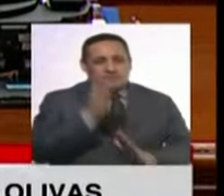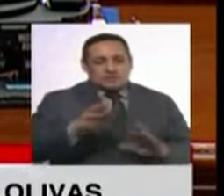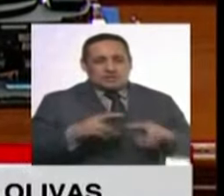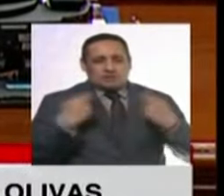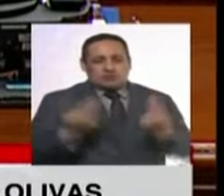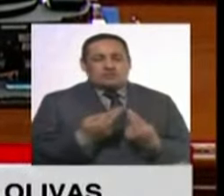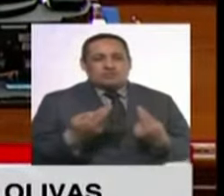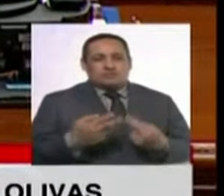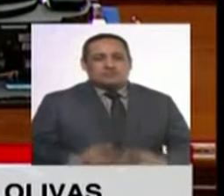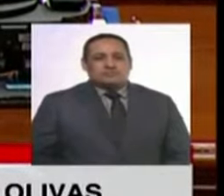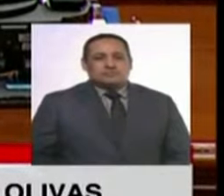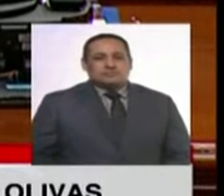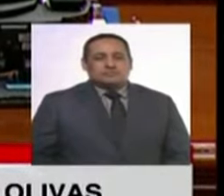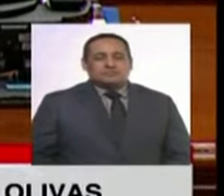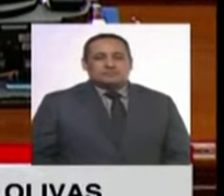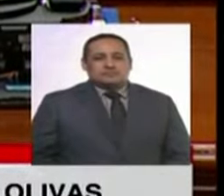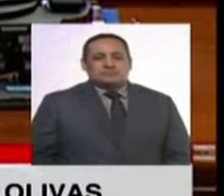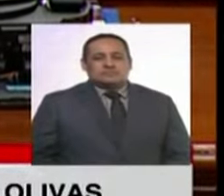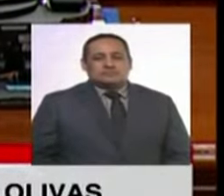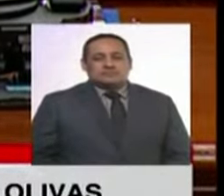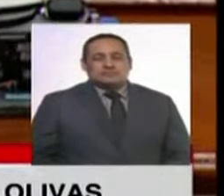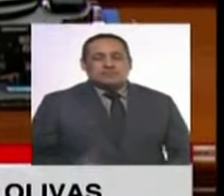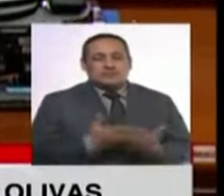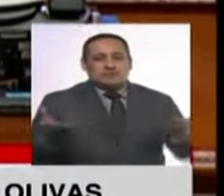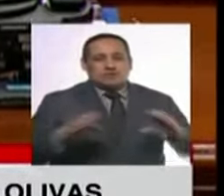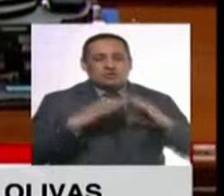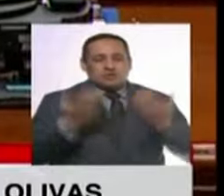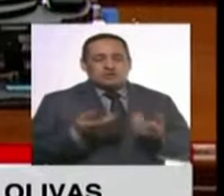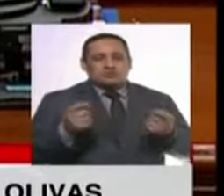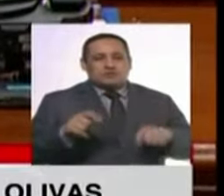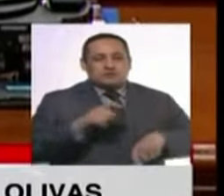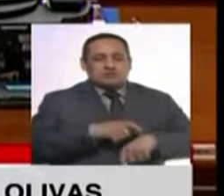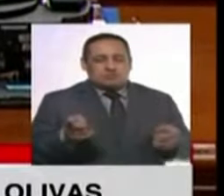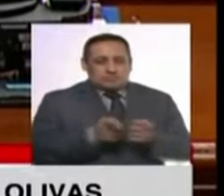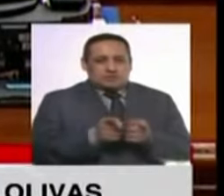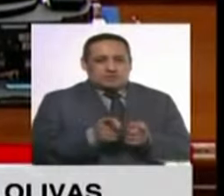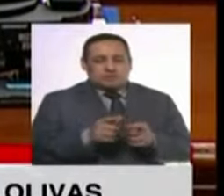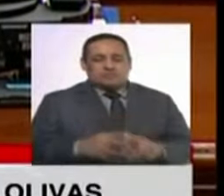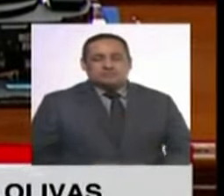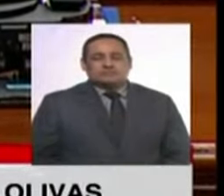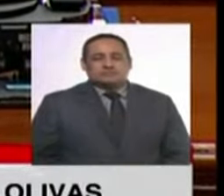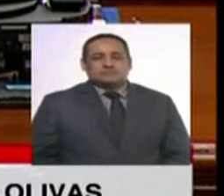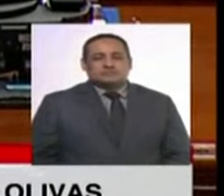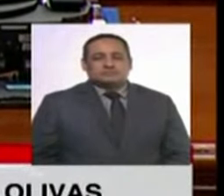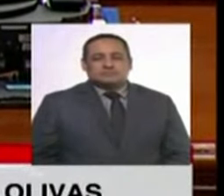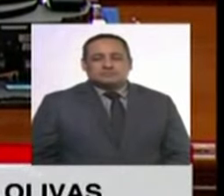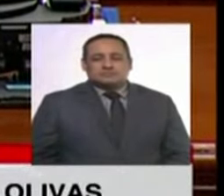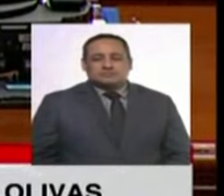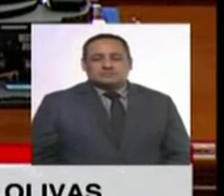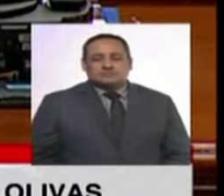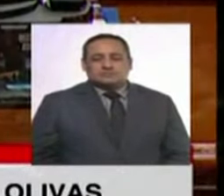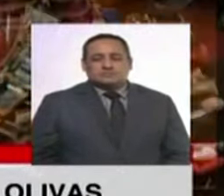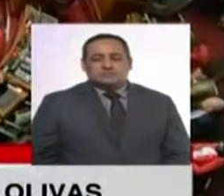la sala de sesiones señores parlamentarios se suspende la sesión por breve término